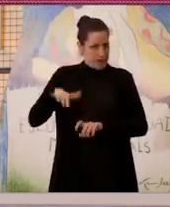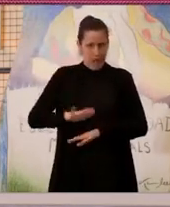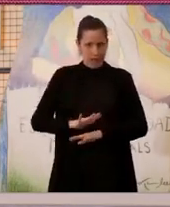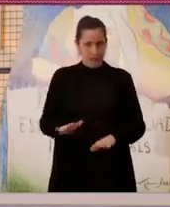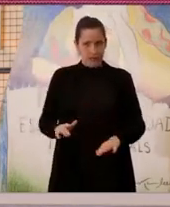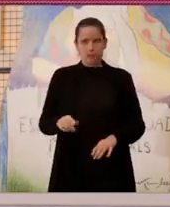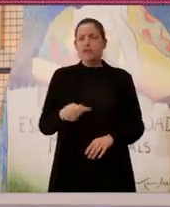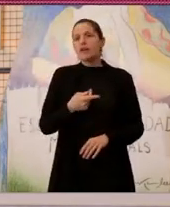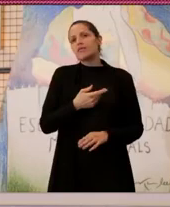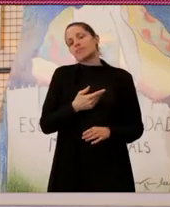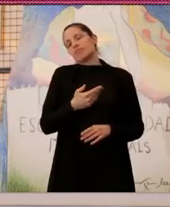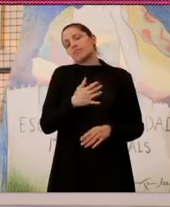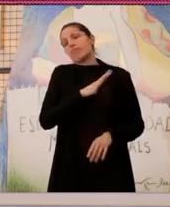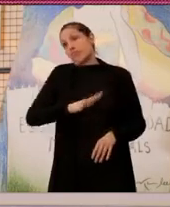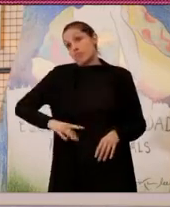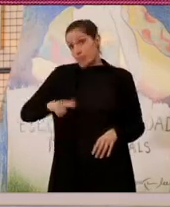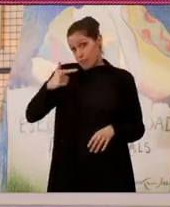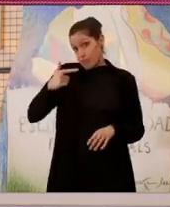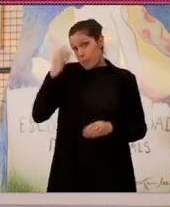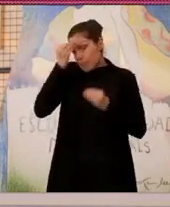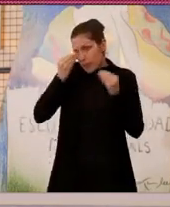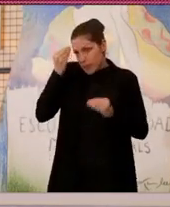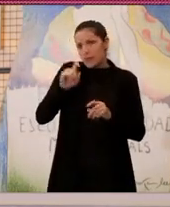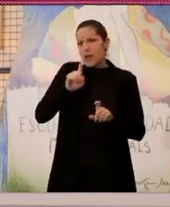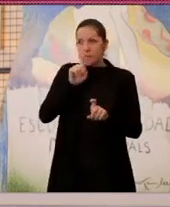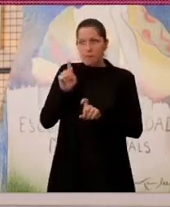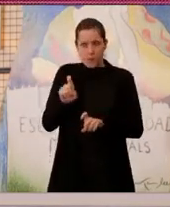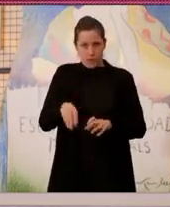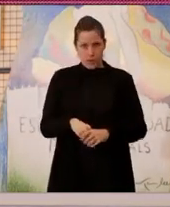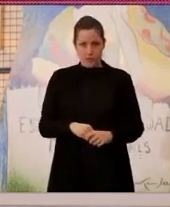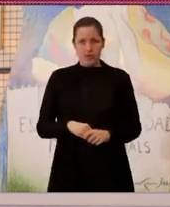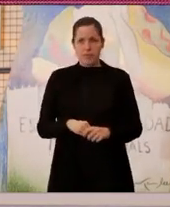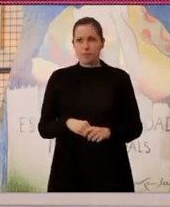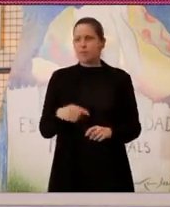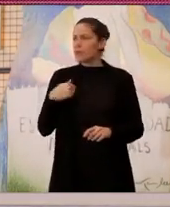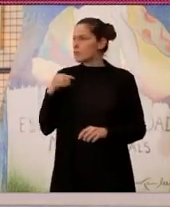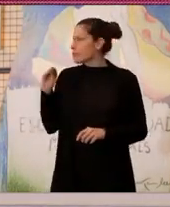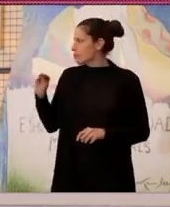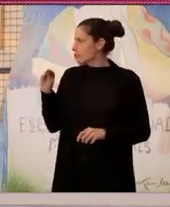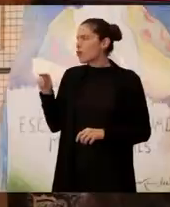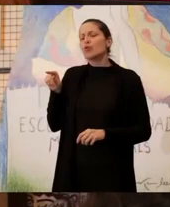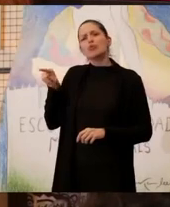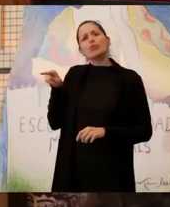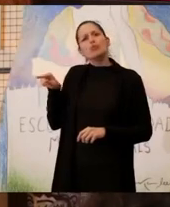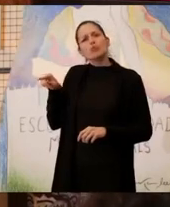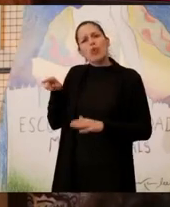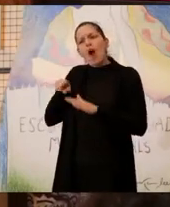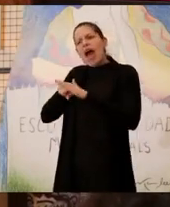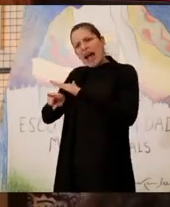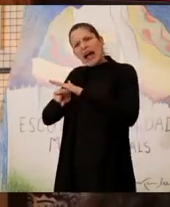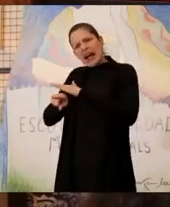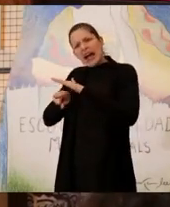Quién quiere hacer la primera de ese lado sobrevivió ese gerente sobrevivió